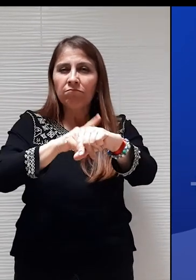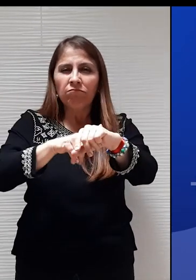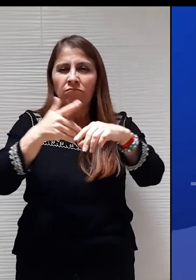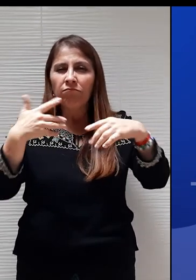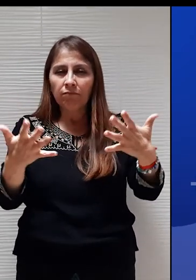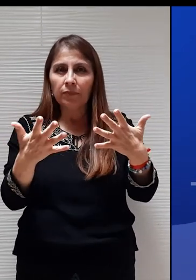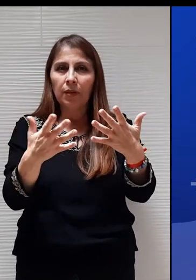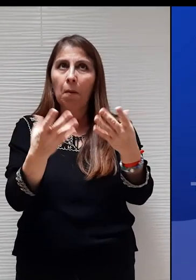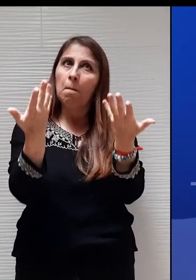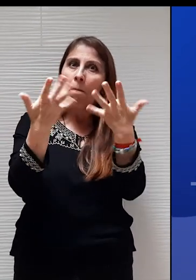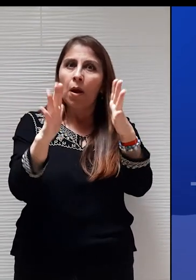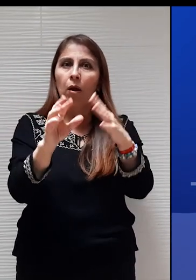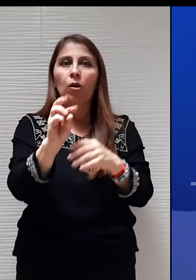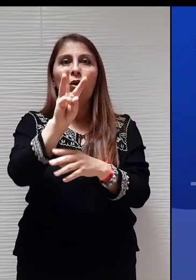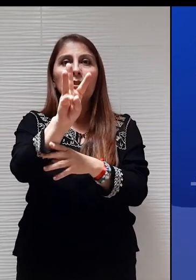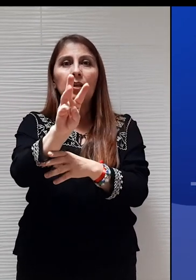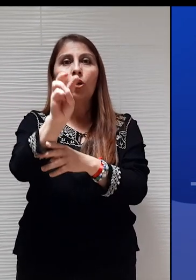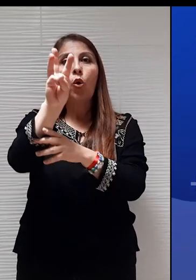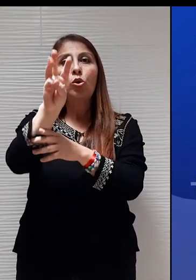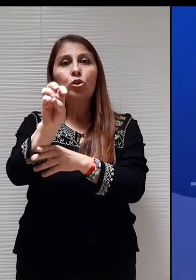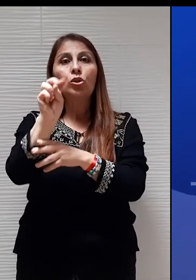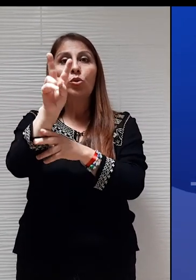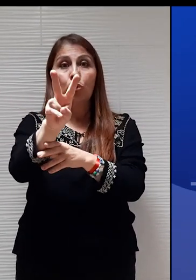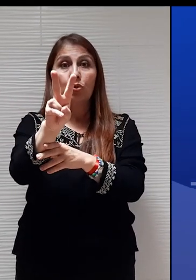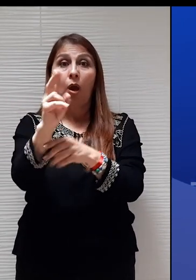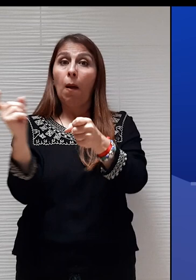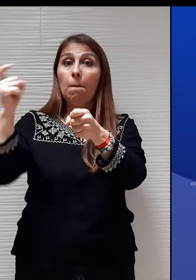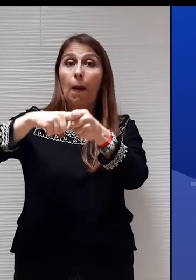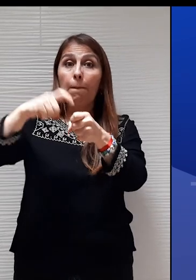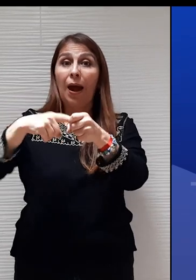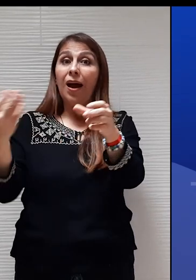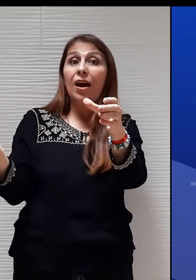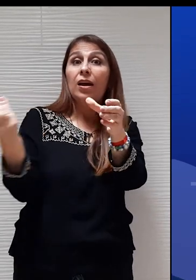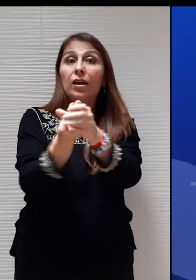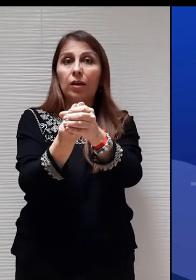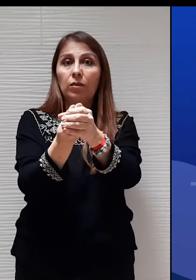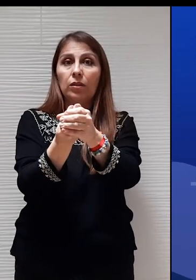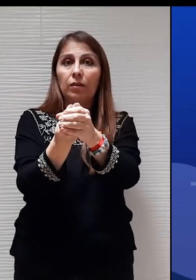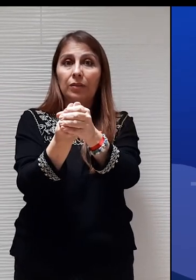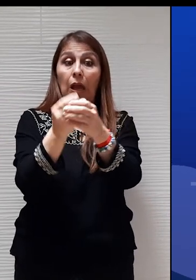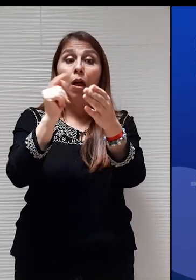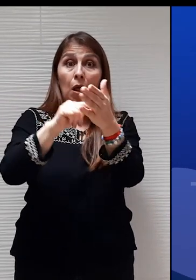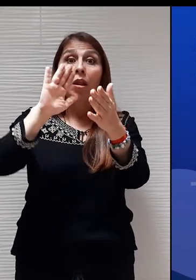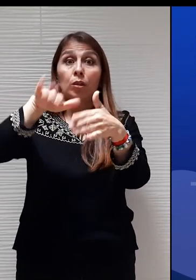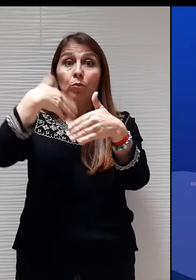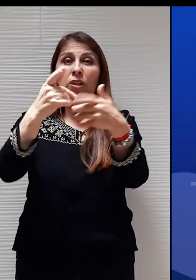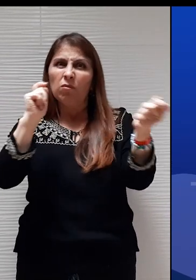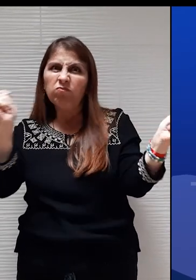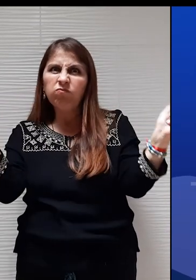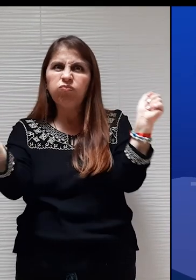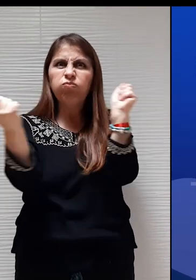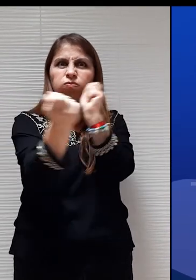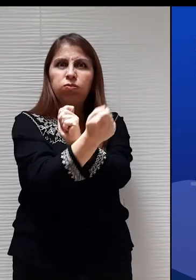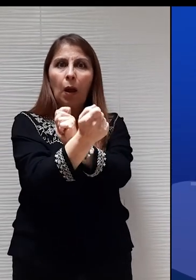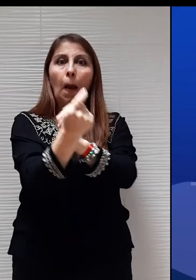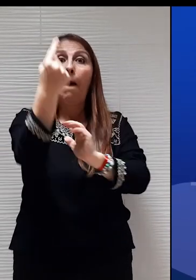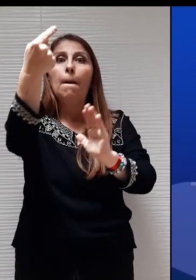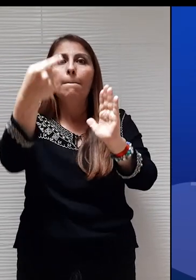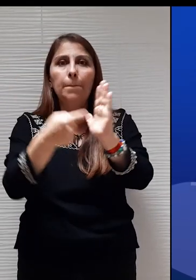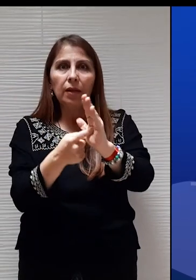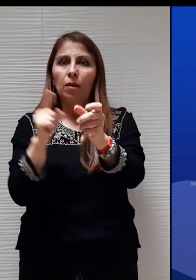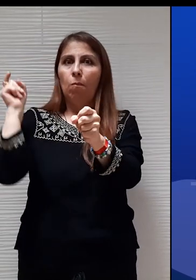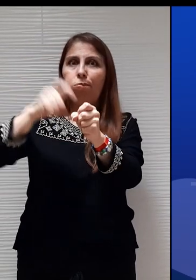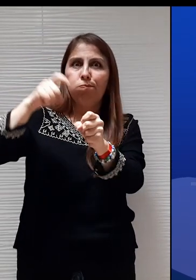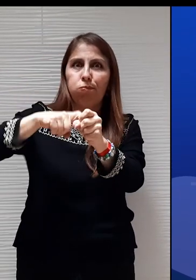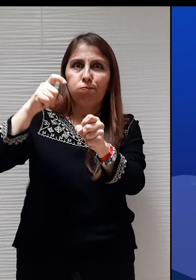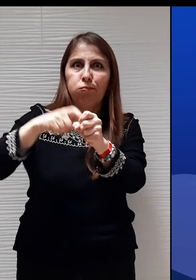aproximadamente 382 admisiones inclusivas que pasaron a más de 1000 admisiones inclusivas.